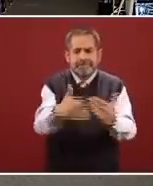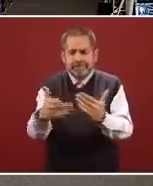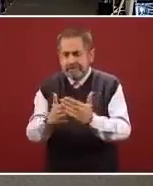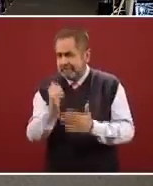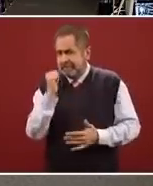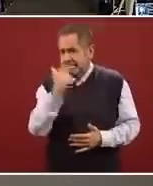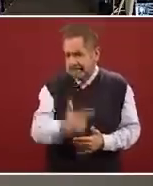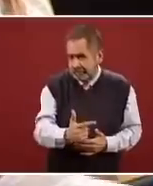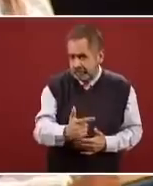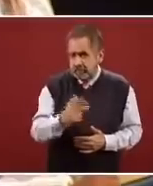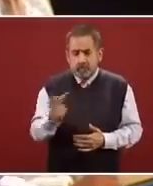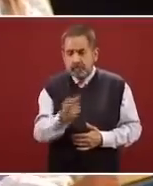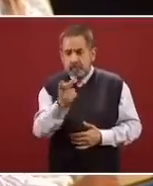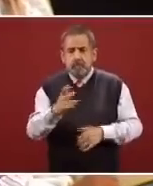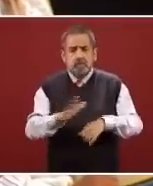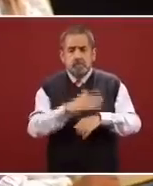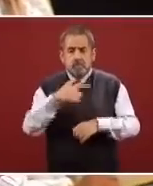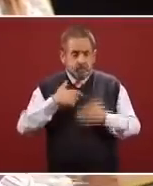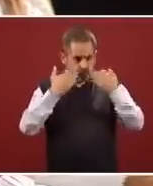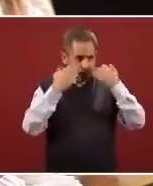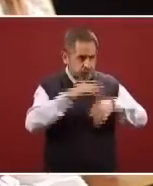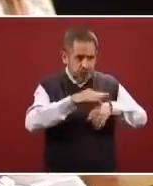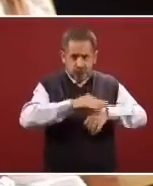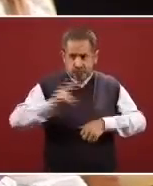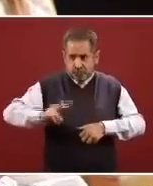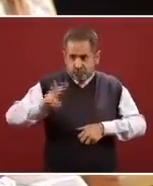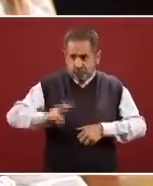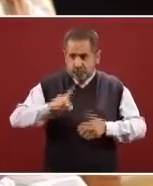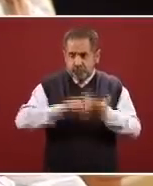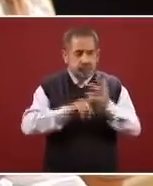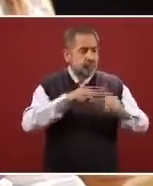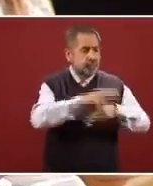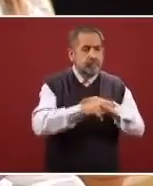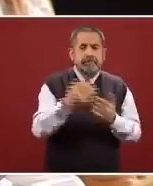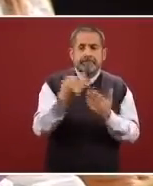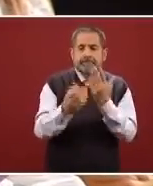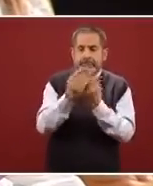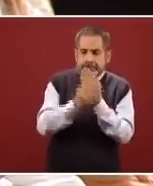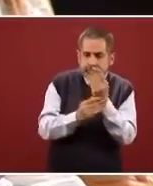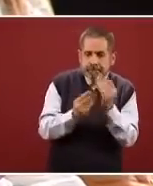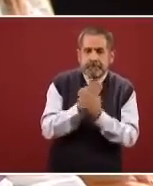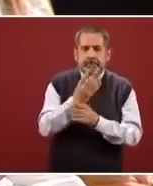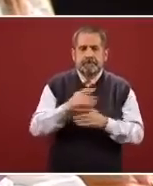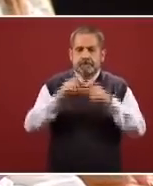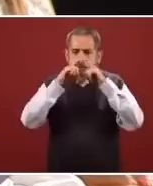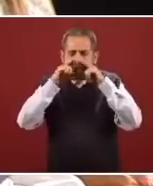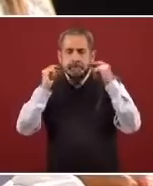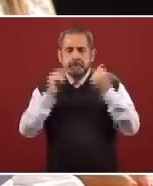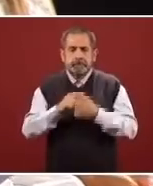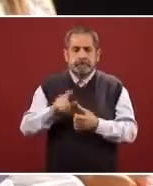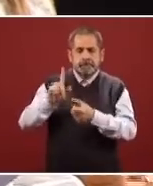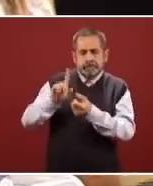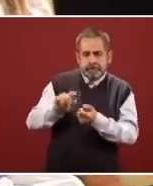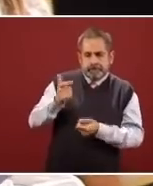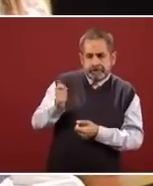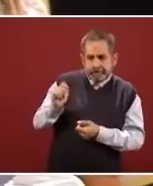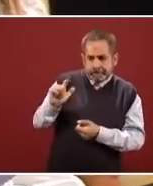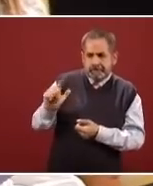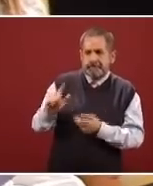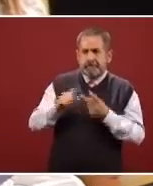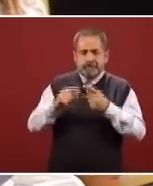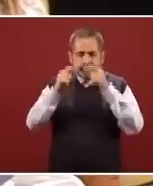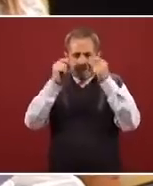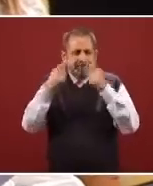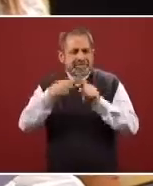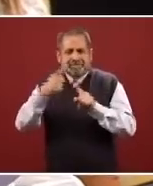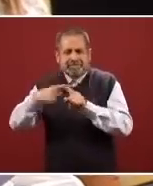he constatado en diferentes hospitales que mencionan que hay falta de guantes, cubrebocas, gel antibacterial, gogles, en general insumos para